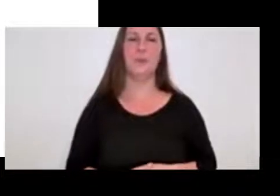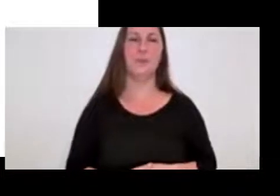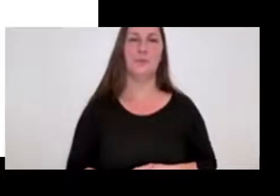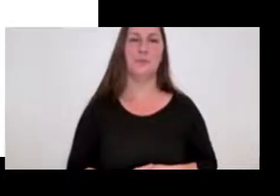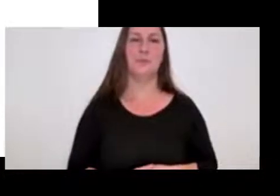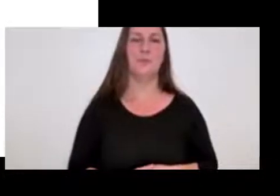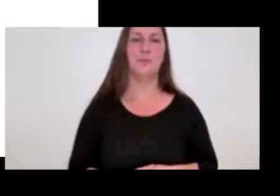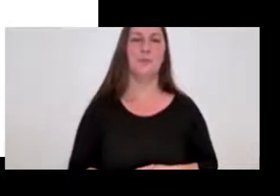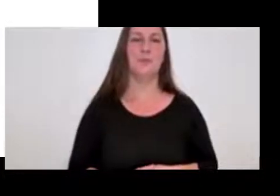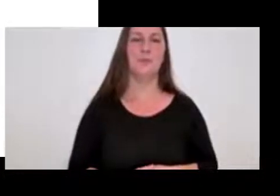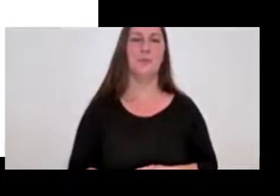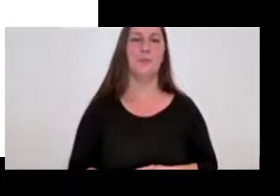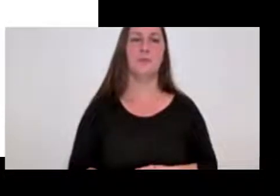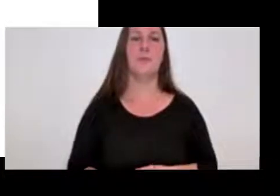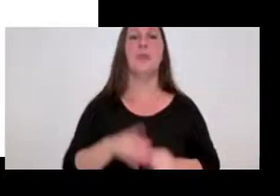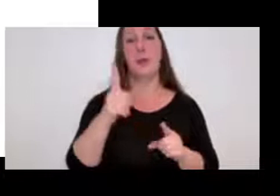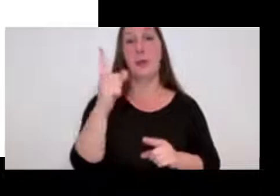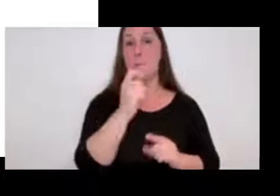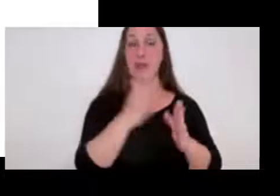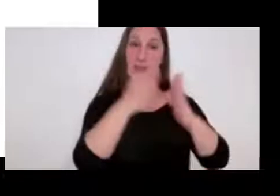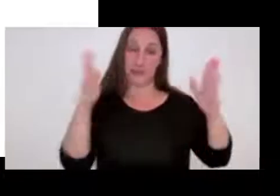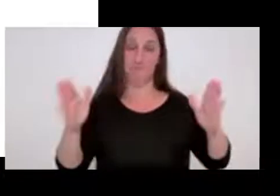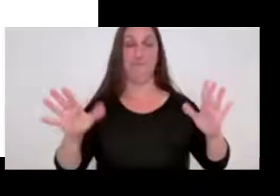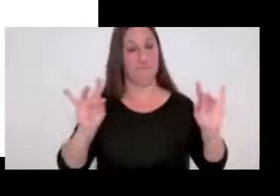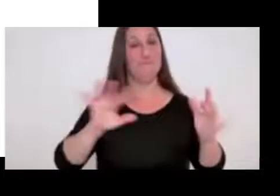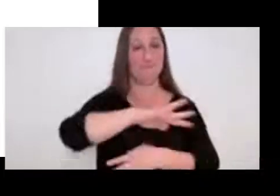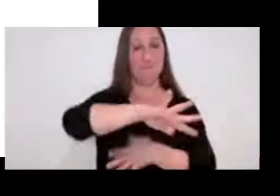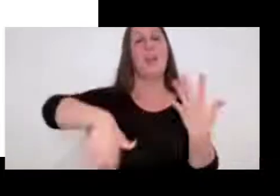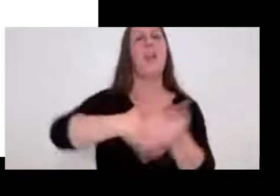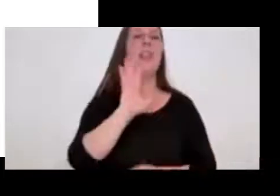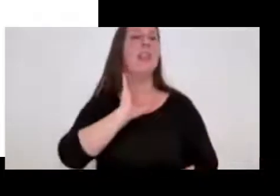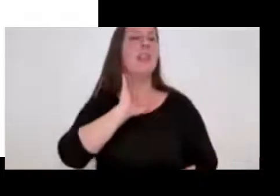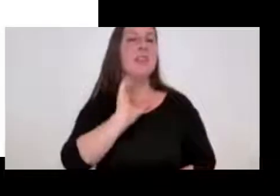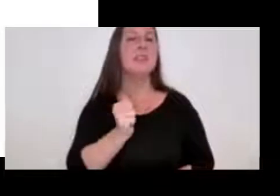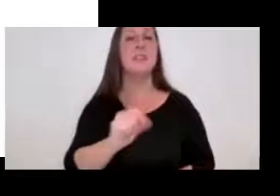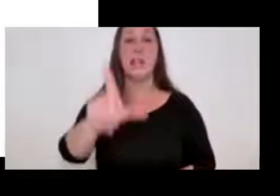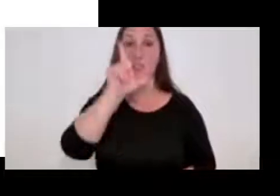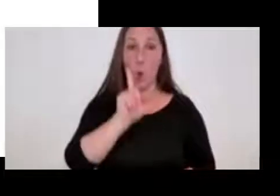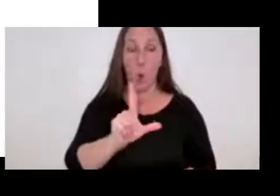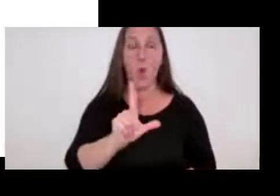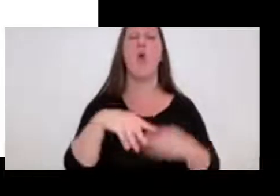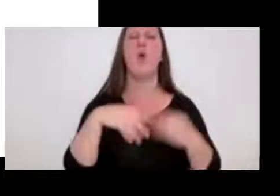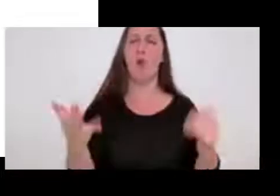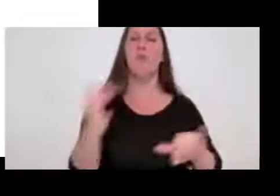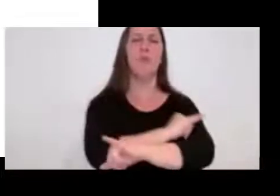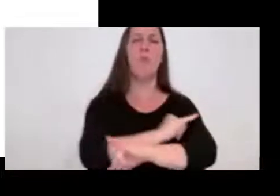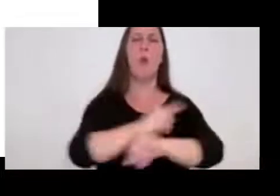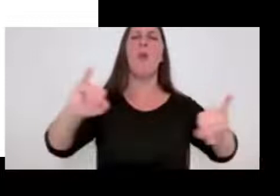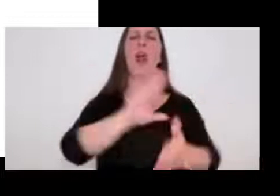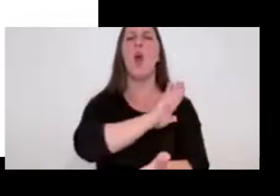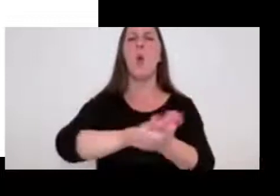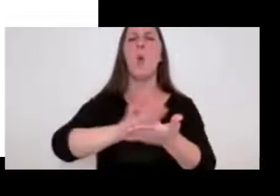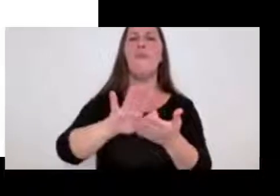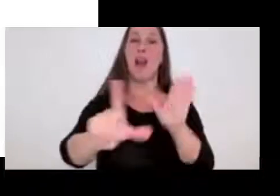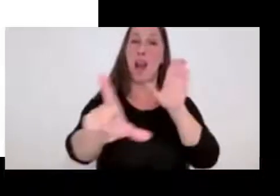No fue pacífica el mes. El 16 de junio se publica una nueva reforma a la ley